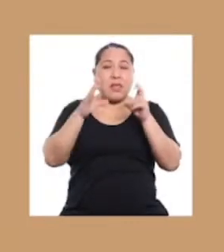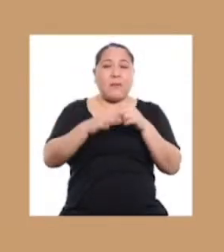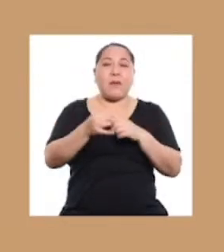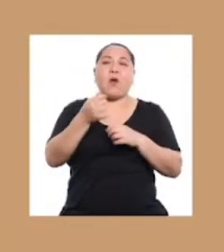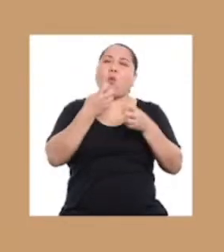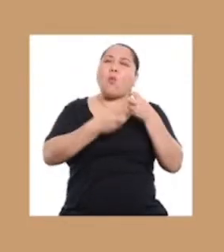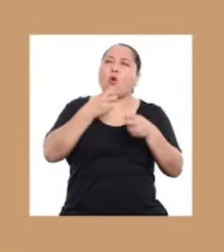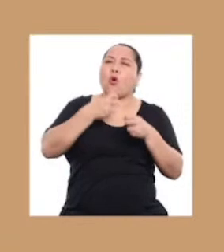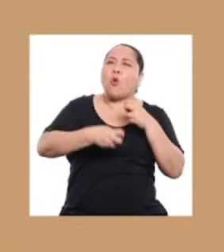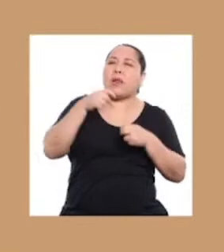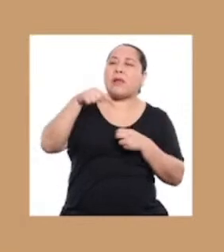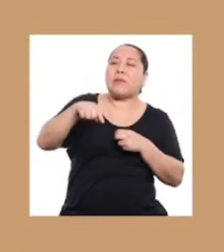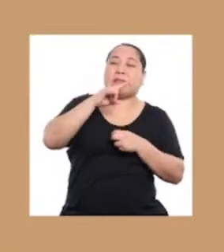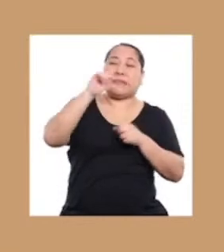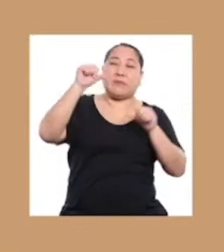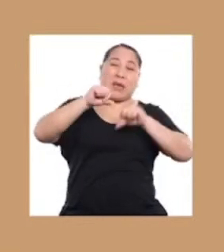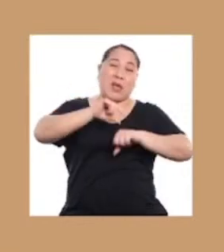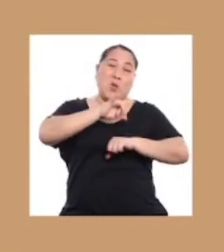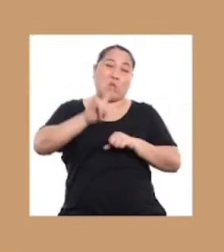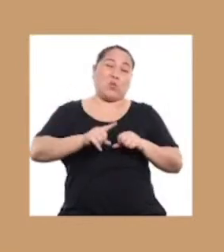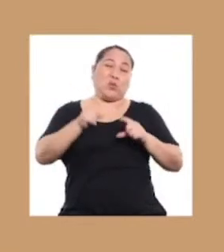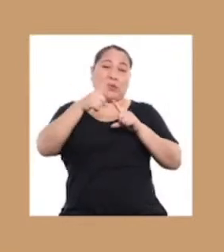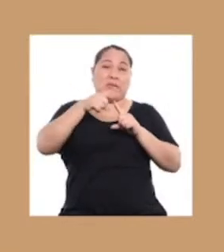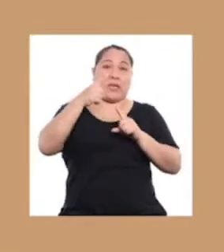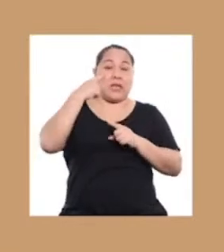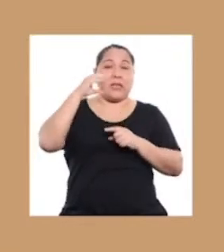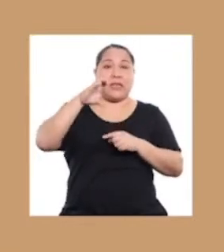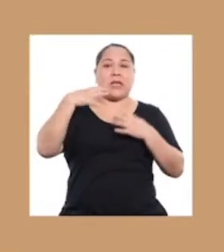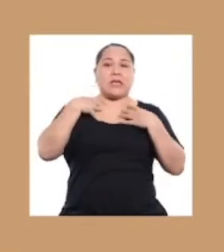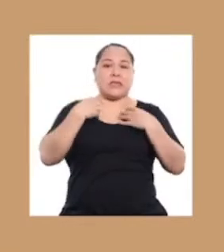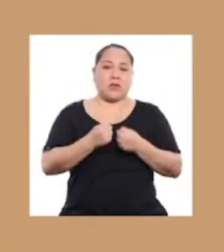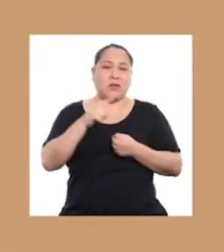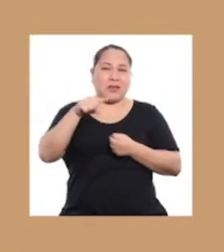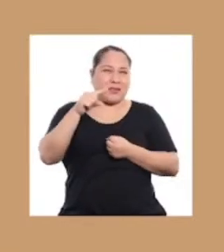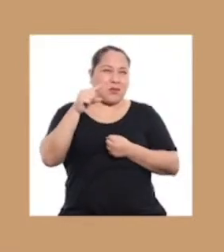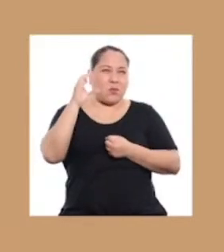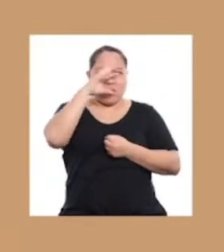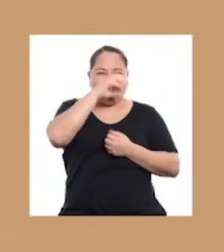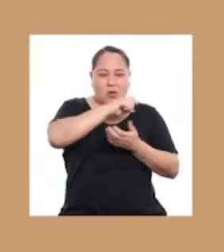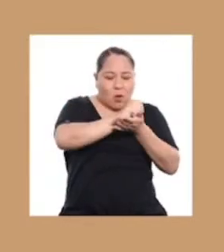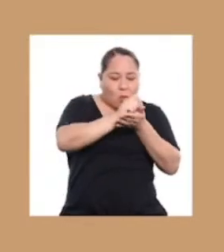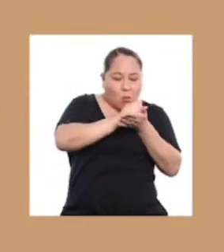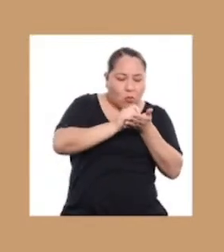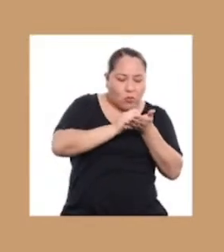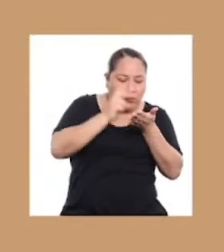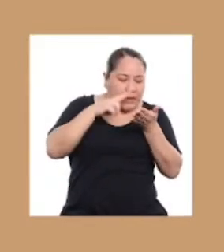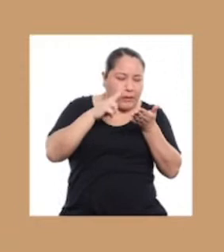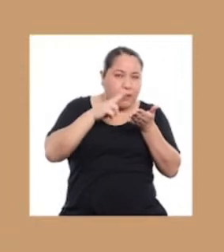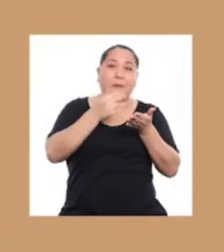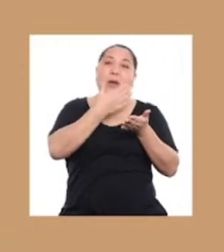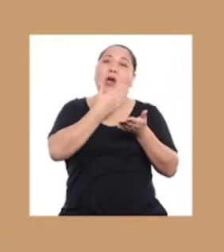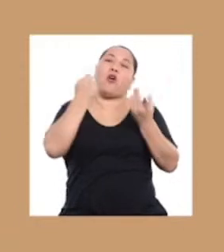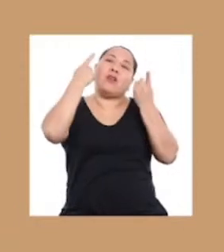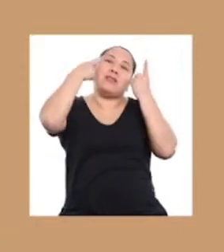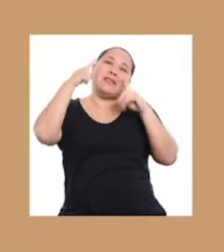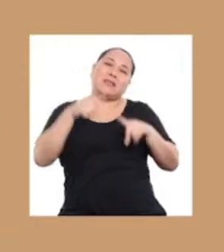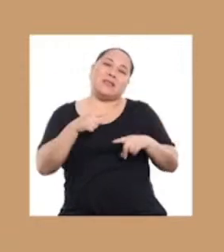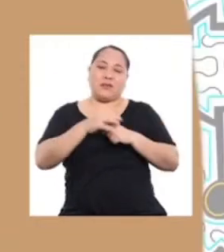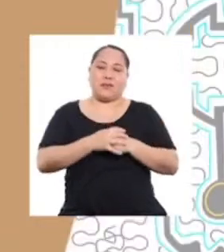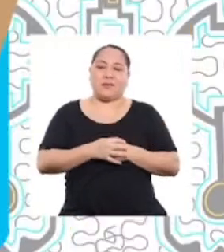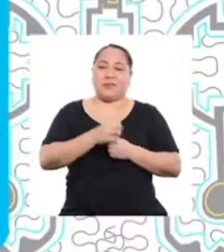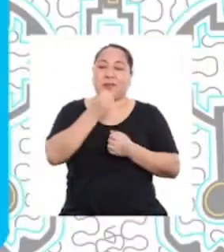las consecuencias del mal uso de las TIC en la salud. Es por ello que buscará sus apuntes para tomar mejores